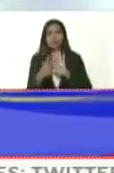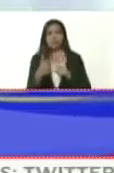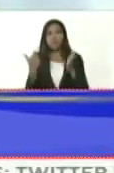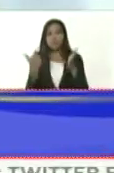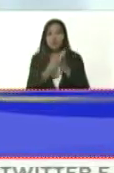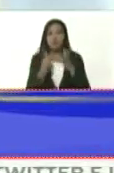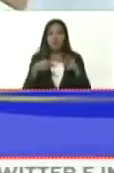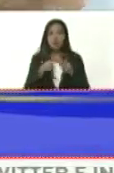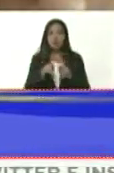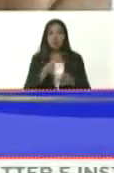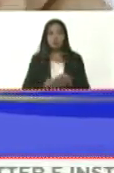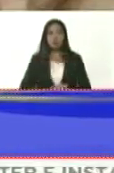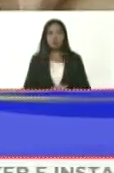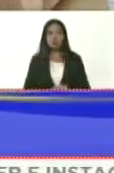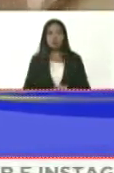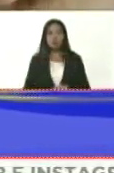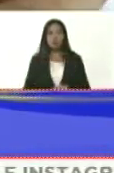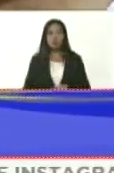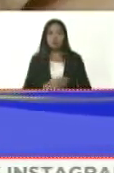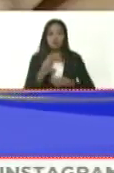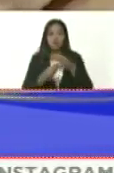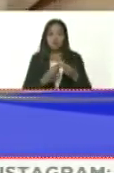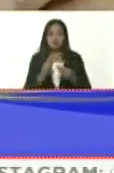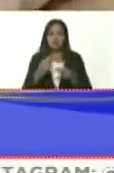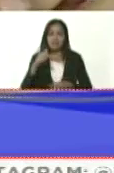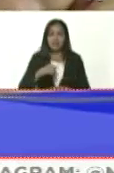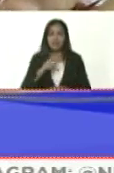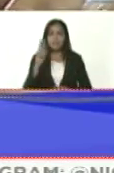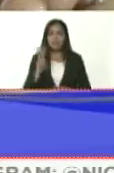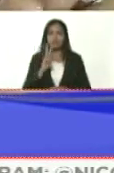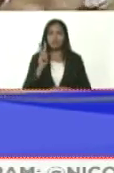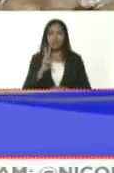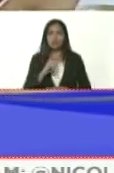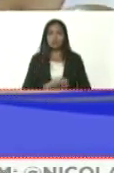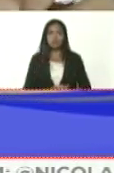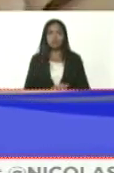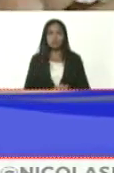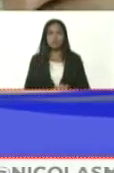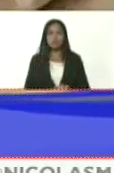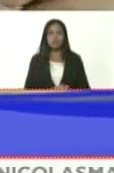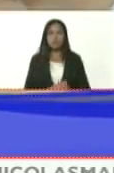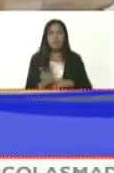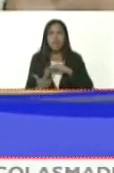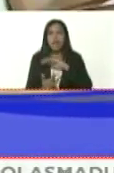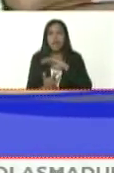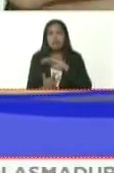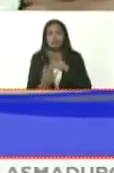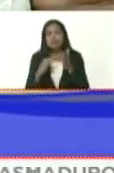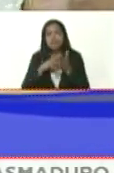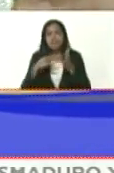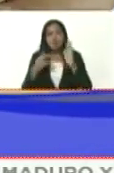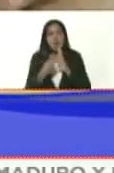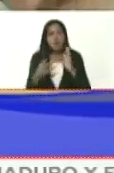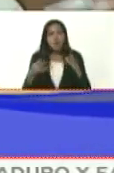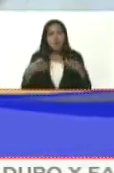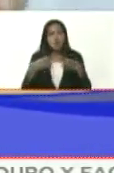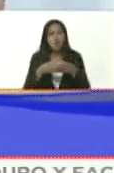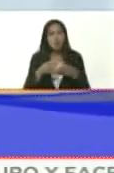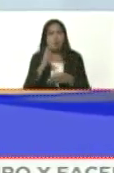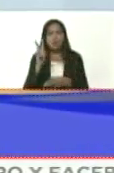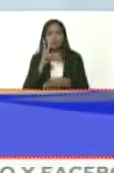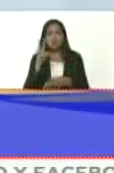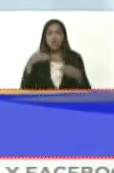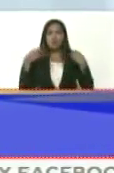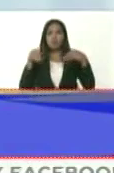inyectadora hecha con la tecnología de la Corporación Venezolana